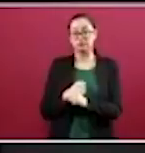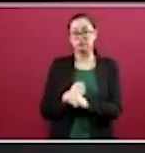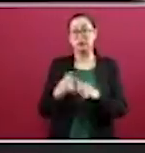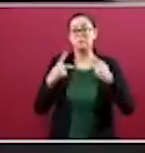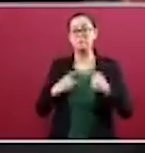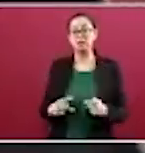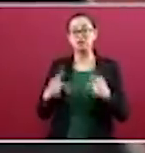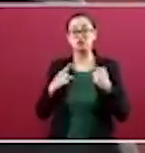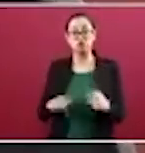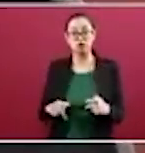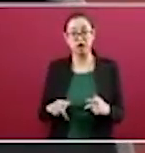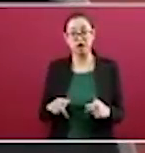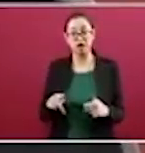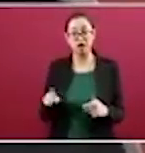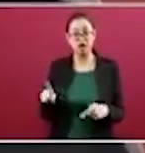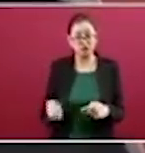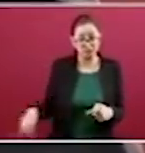la gente